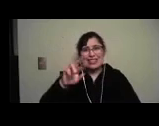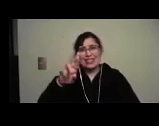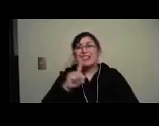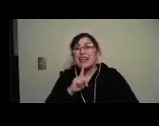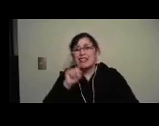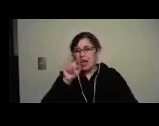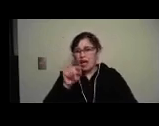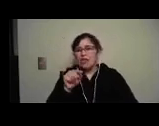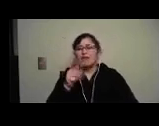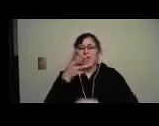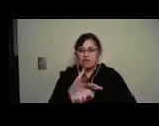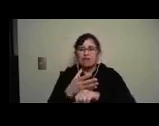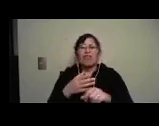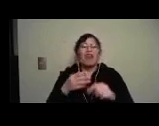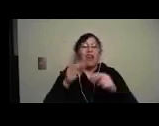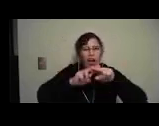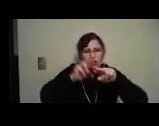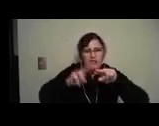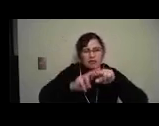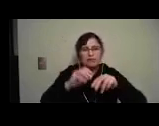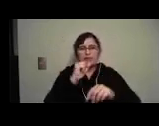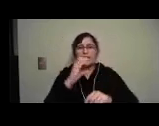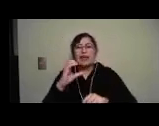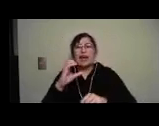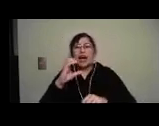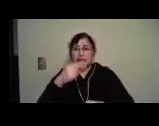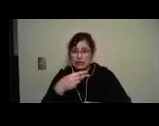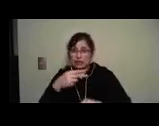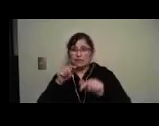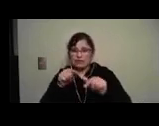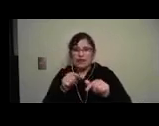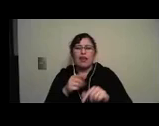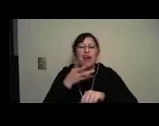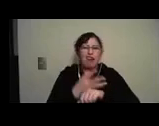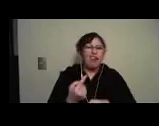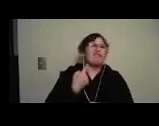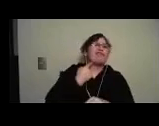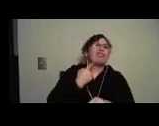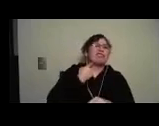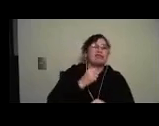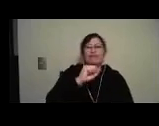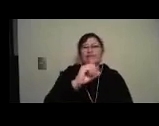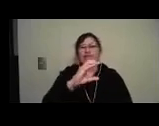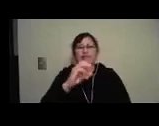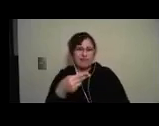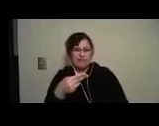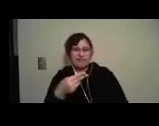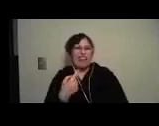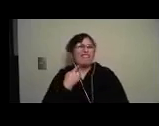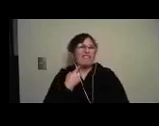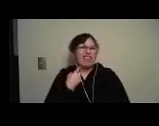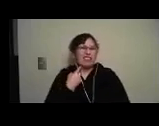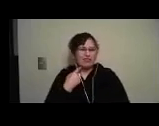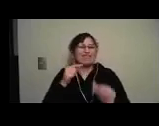ya. Entonces el neurotransmisor que más afectado está en el Alzheimer es la acetilcolina, ¿de acuerdo?